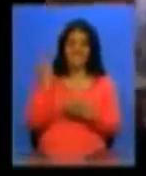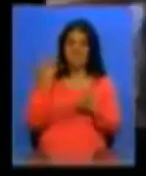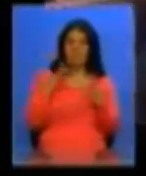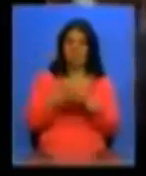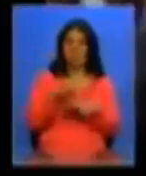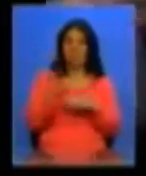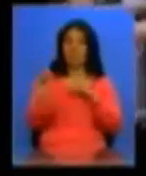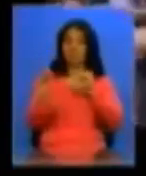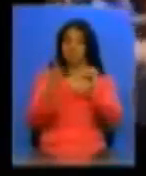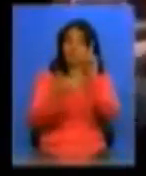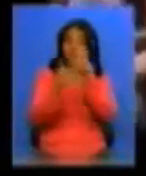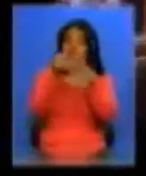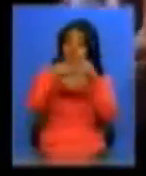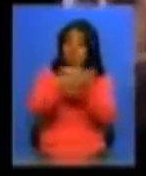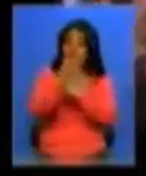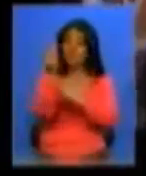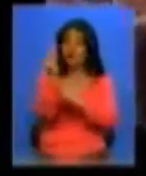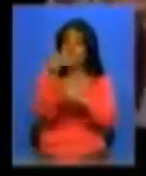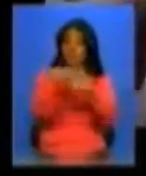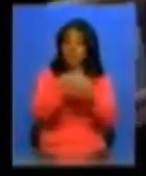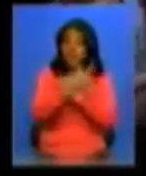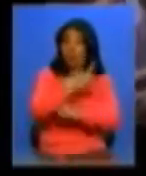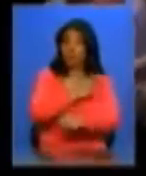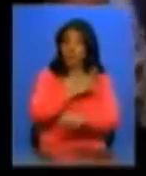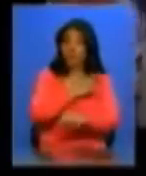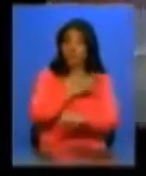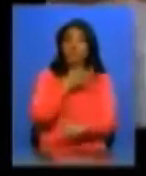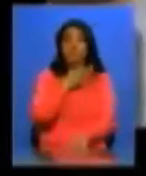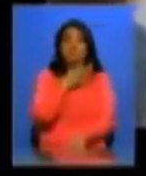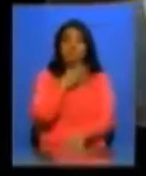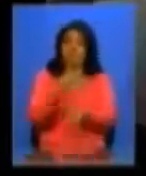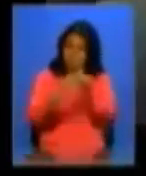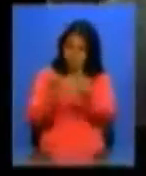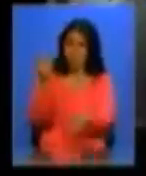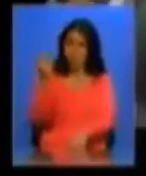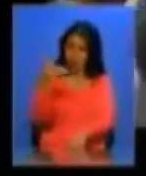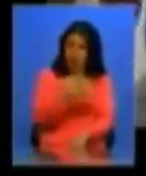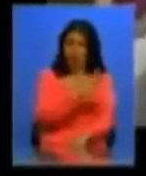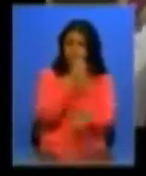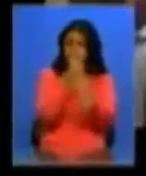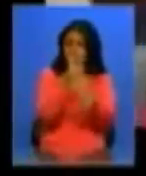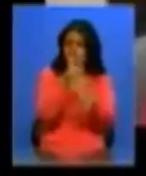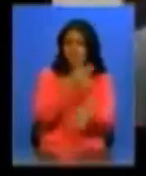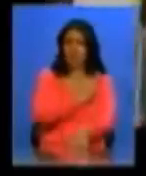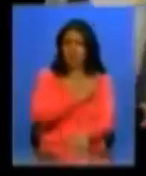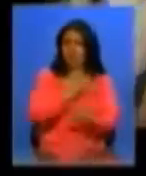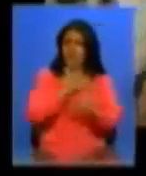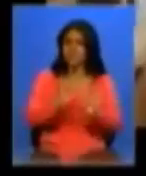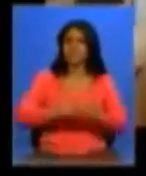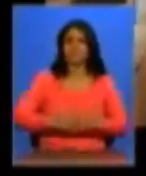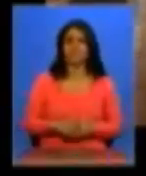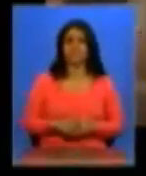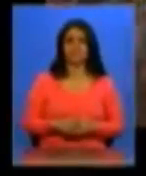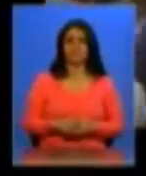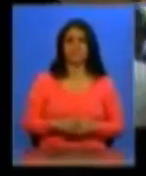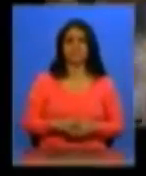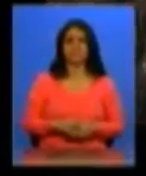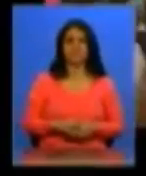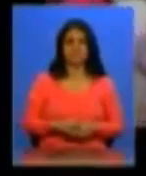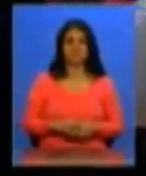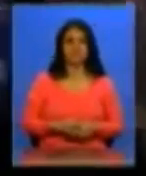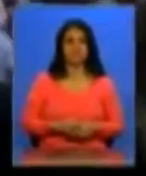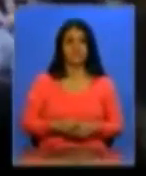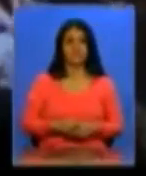a los jóvenes que no han entrado al sistema. Pregúntenle a los jóvenes que han entrado al sistema lo bien que les va a acompañar, lo justo, transparente, que es el nuevo